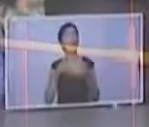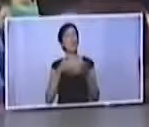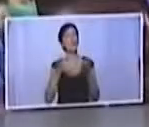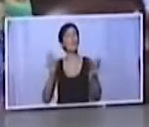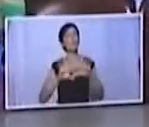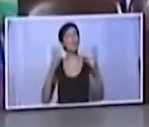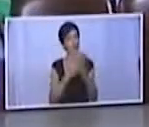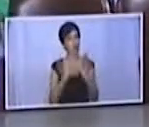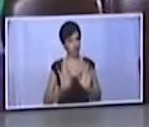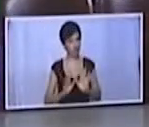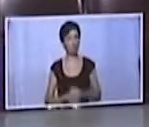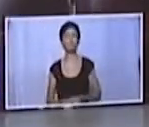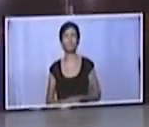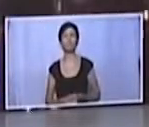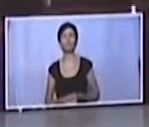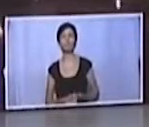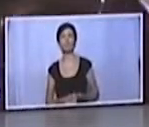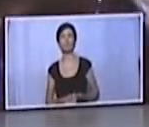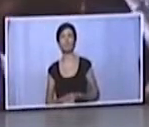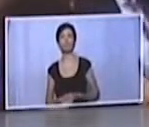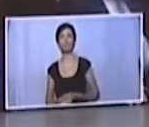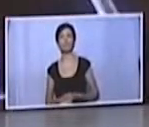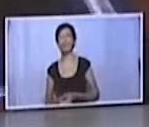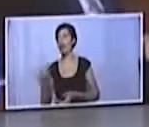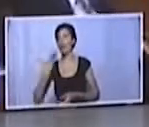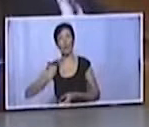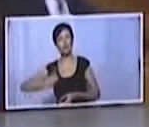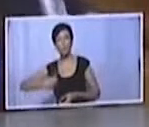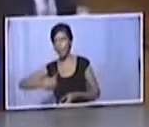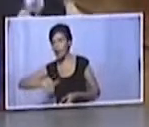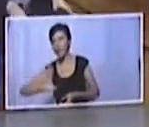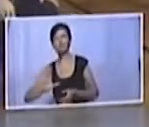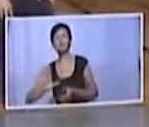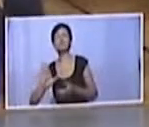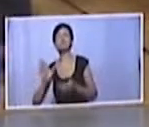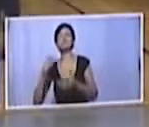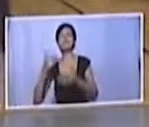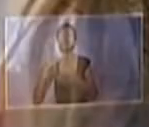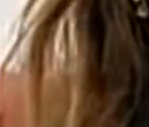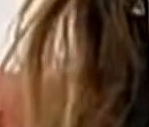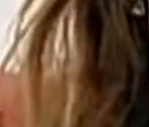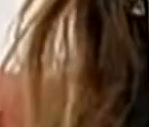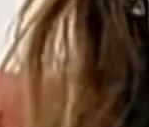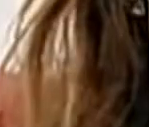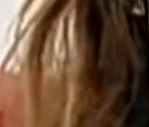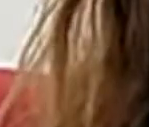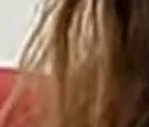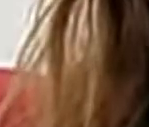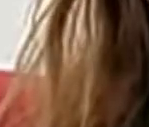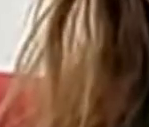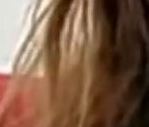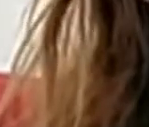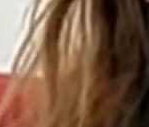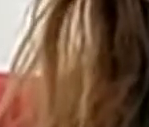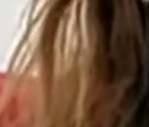Diputados venimos preocupados por la situación de la empresa Vicentín desde hace un tiempo, incluso hemos conformado una comisión de trabajo específica